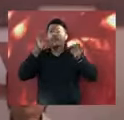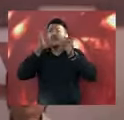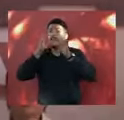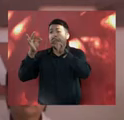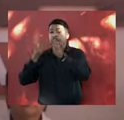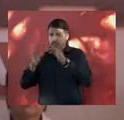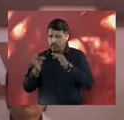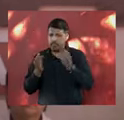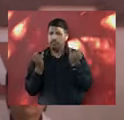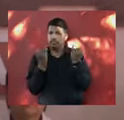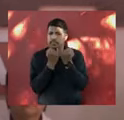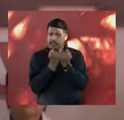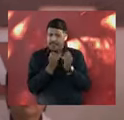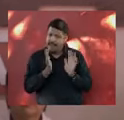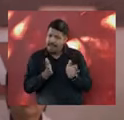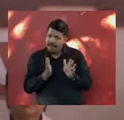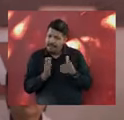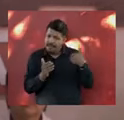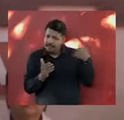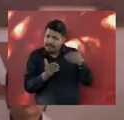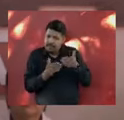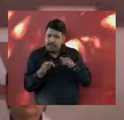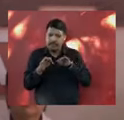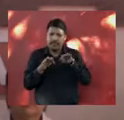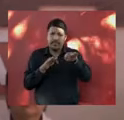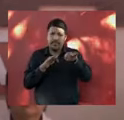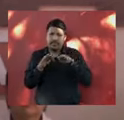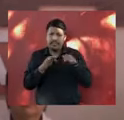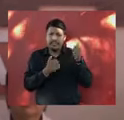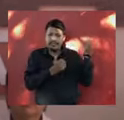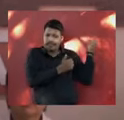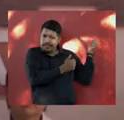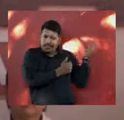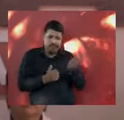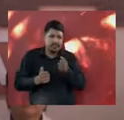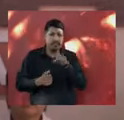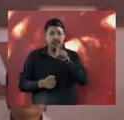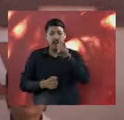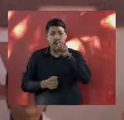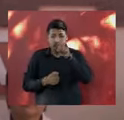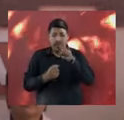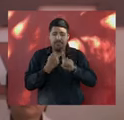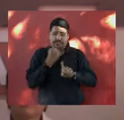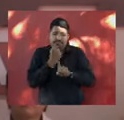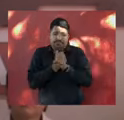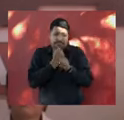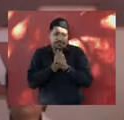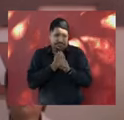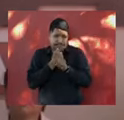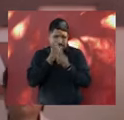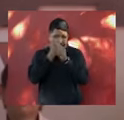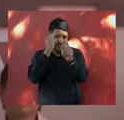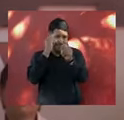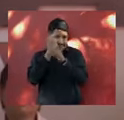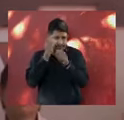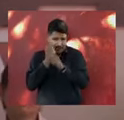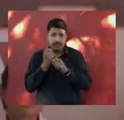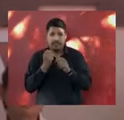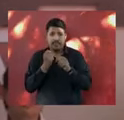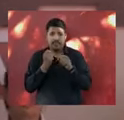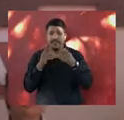estamos trabajando en cómo traer agua potable, en cómo resolver el problema del transporte público,